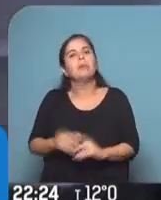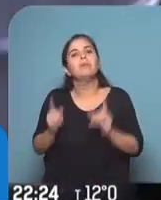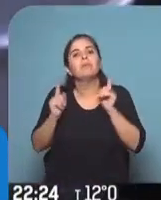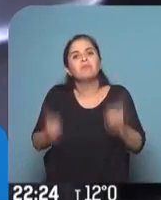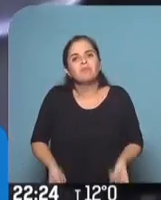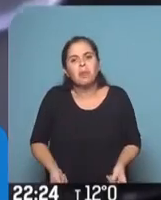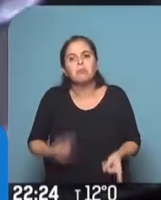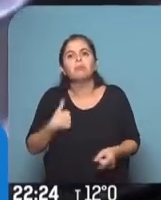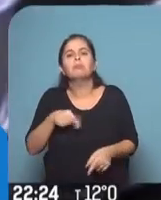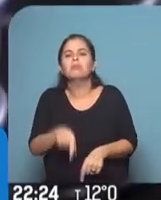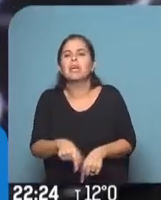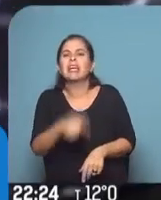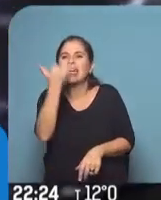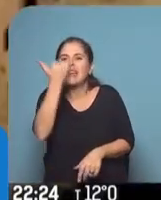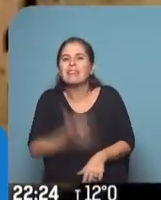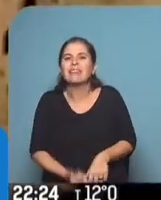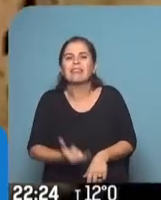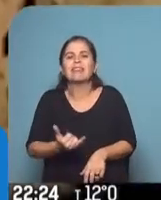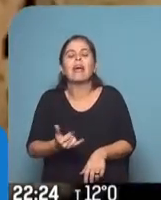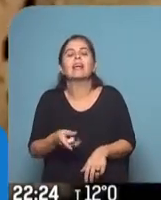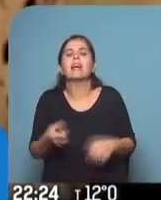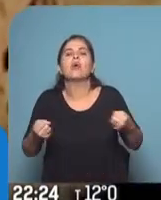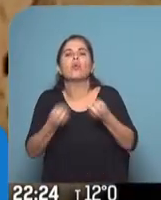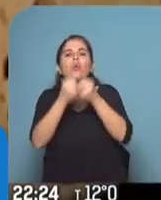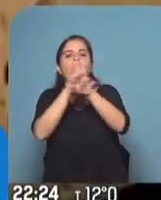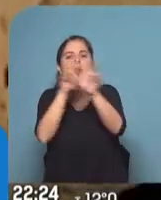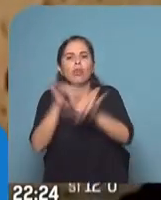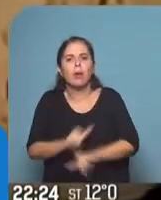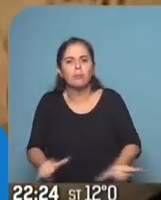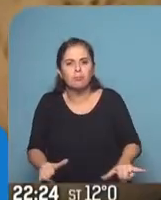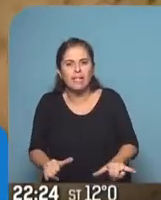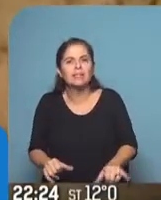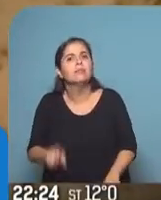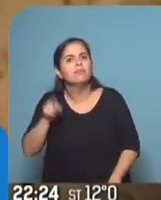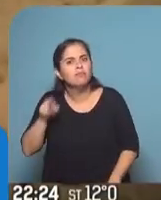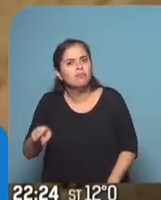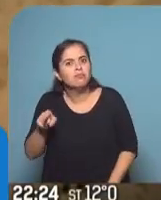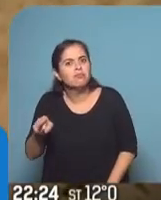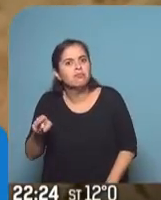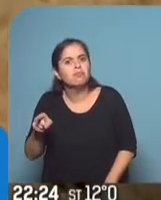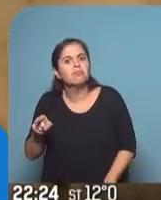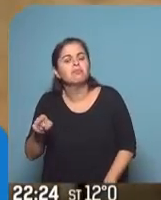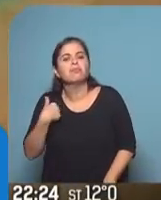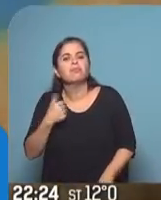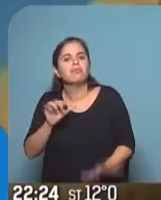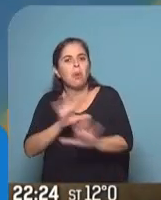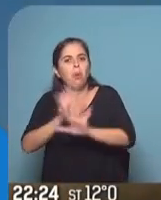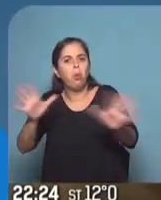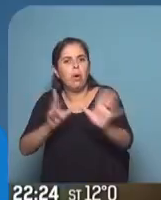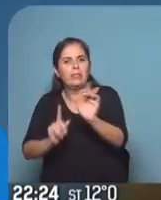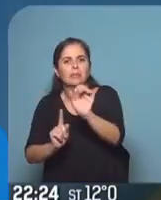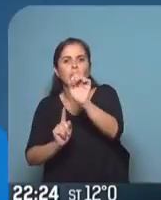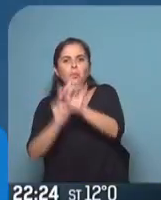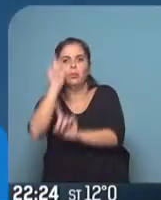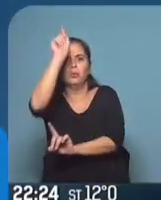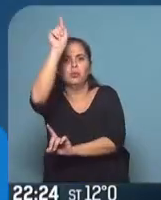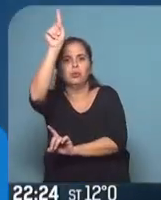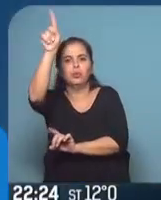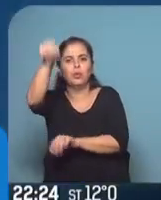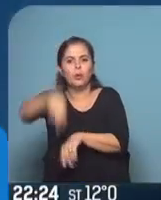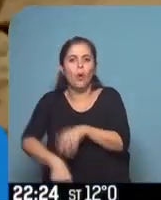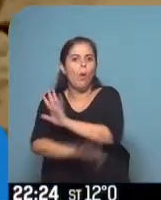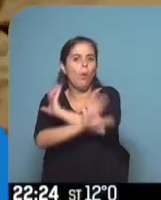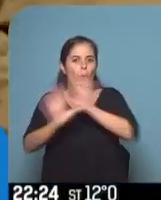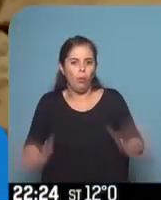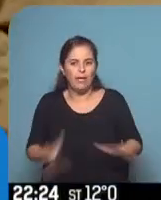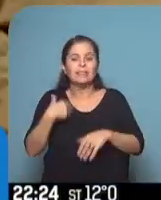fines pacíficos, sino además terminar con sus programas de misiles, lo que lo dejaría inerme ante otras potencias regionales hostiles como